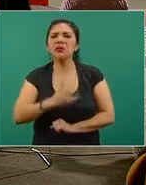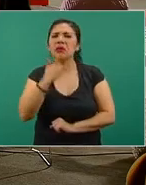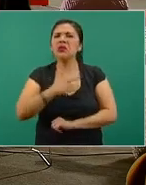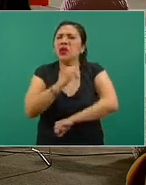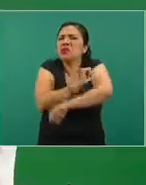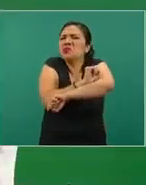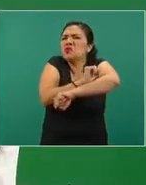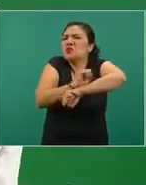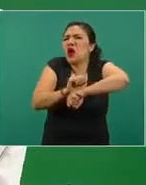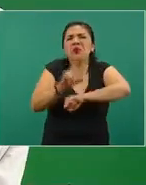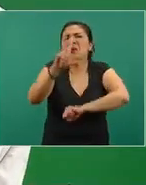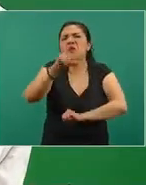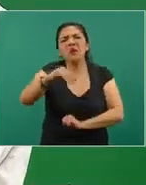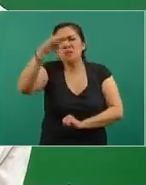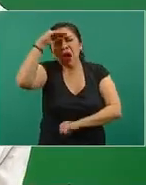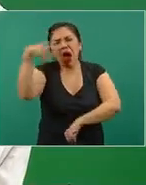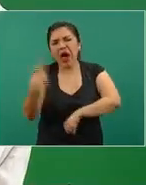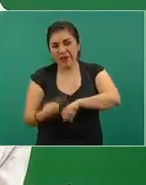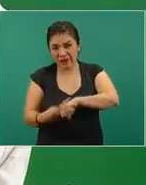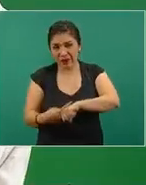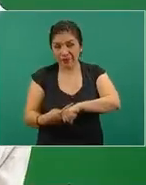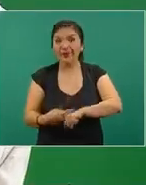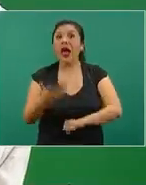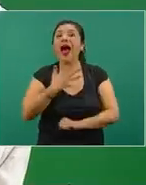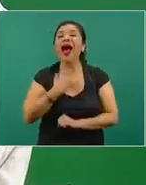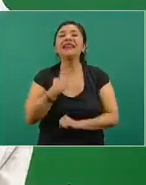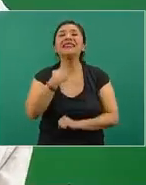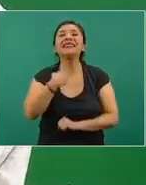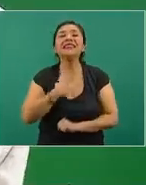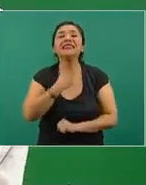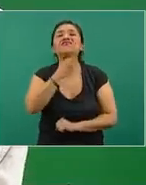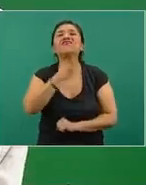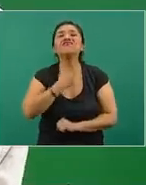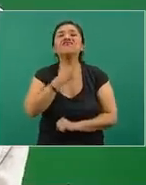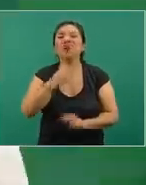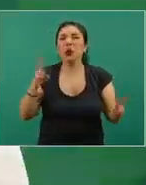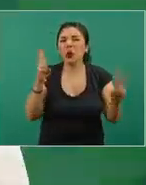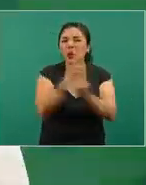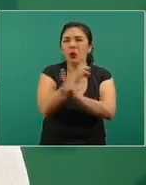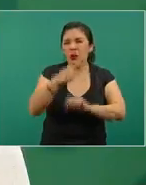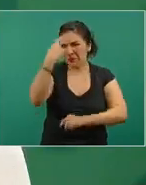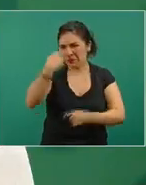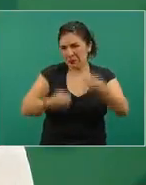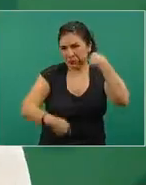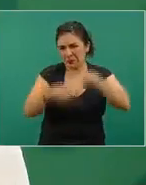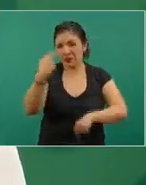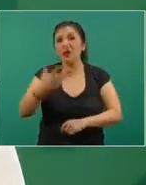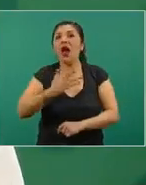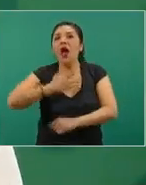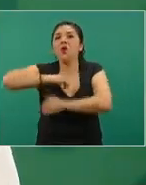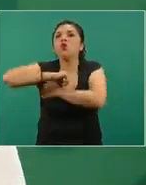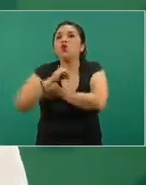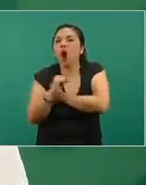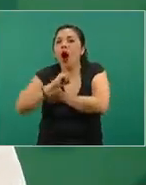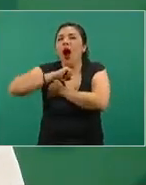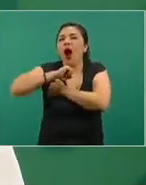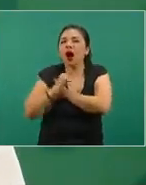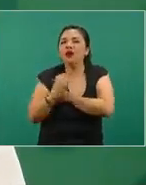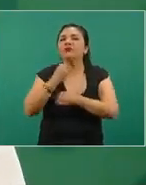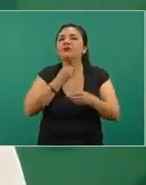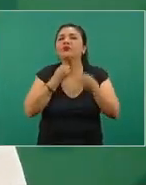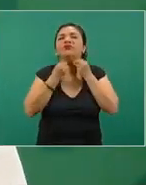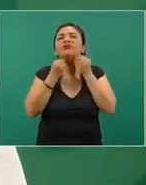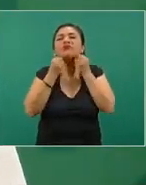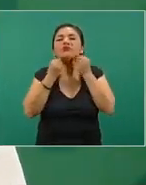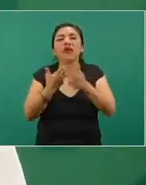leves. Entonces, mantienen en la garganta, en la vía respiratoria, una dotación suficientemente